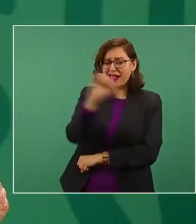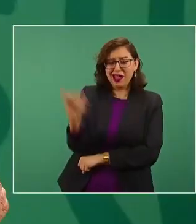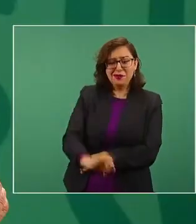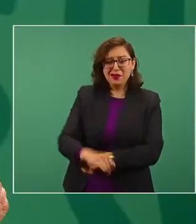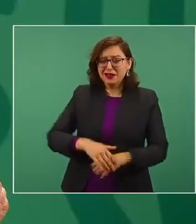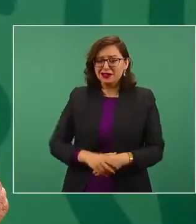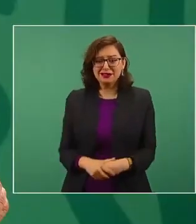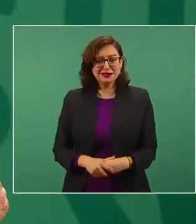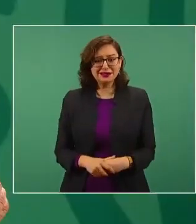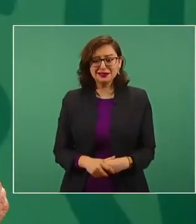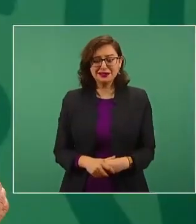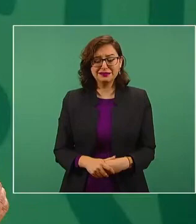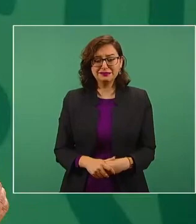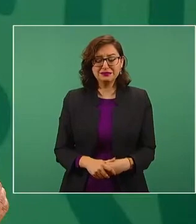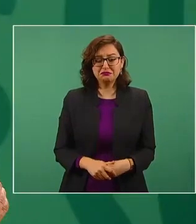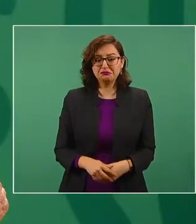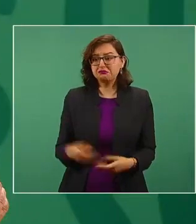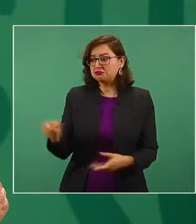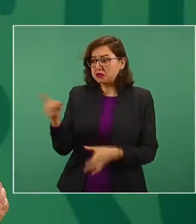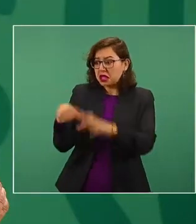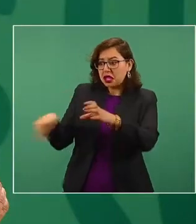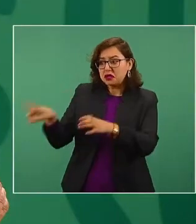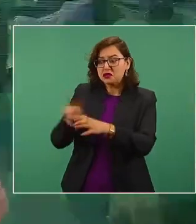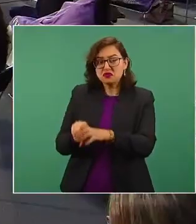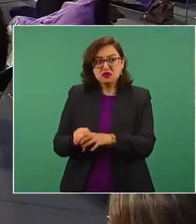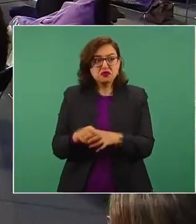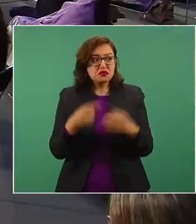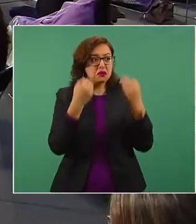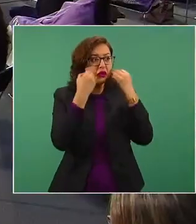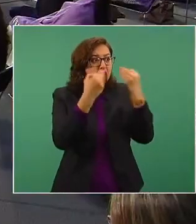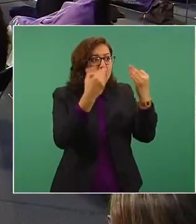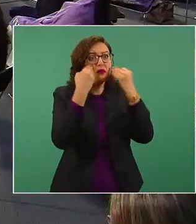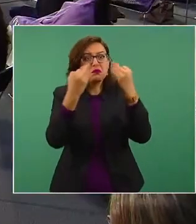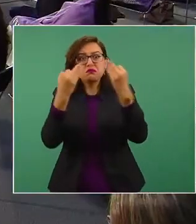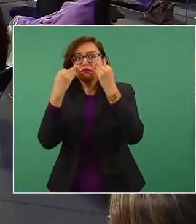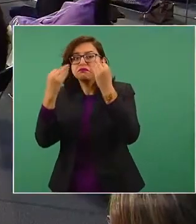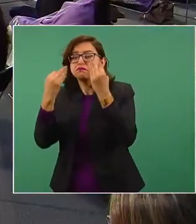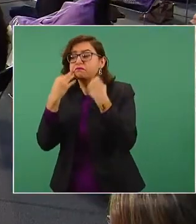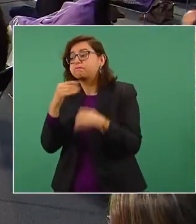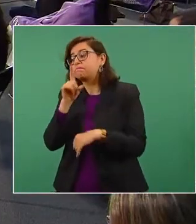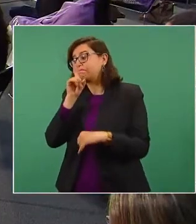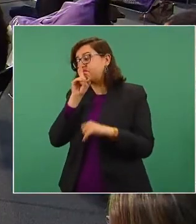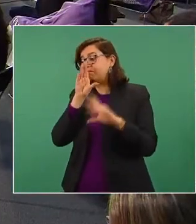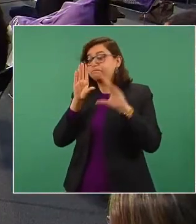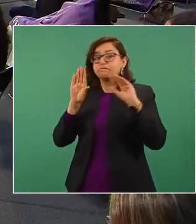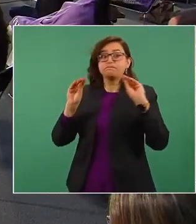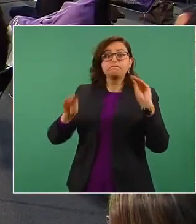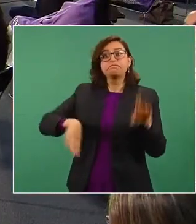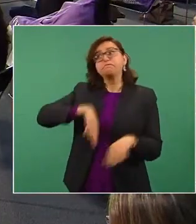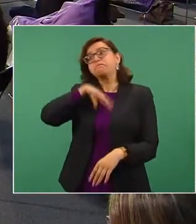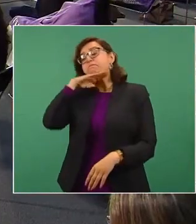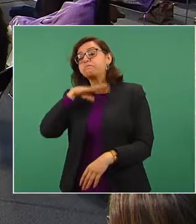antes callaban con las injusticias que se cometían contra las mujeres.